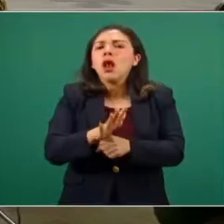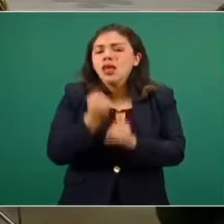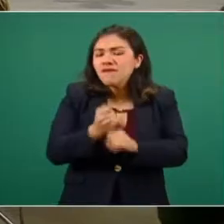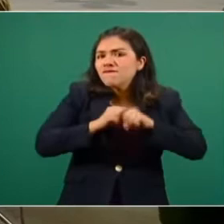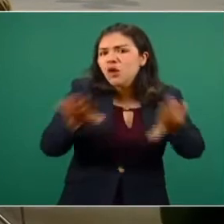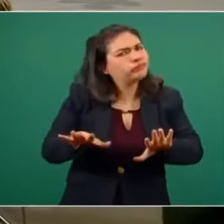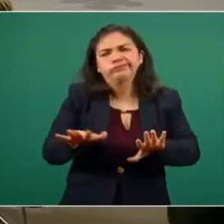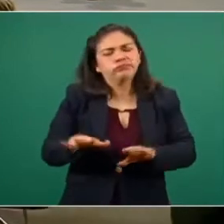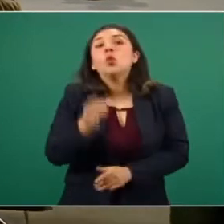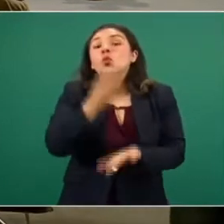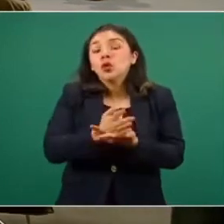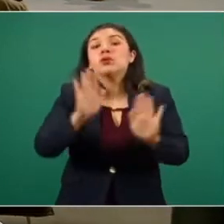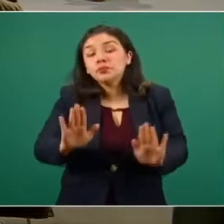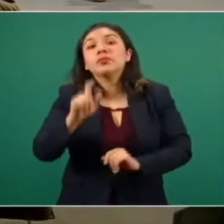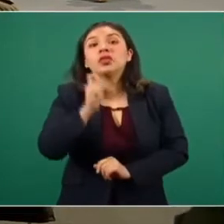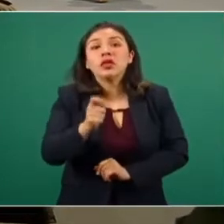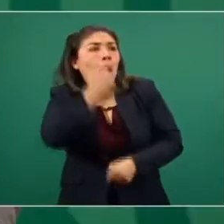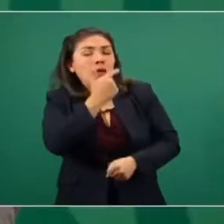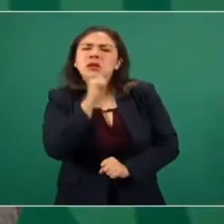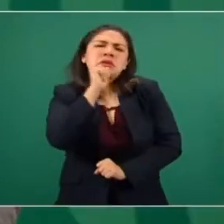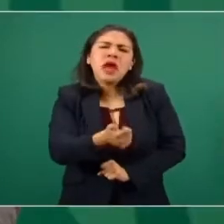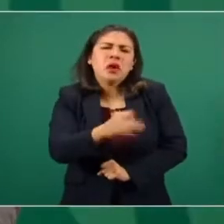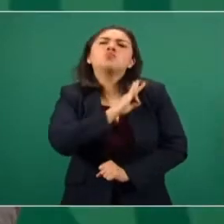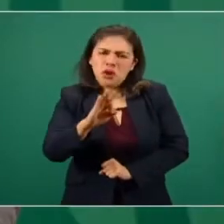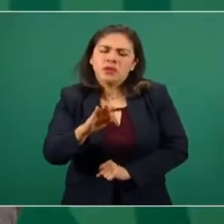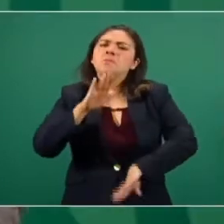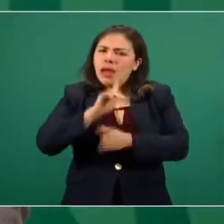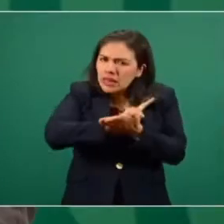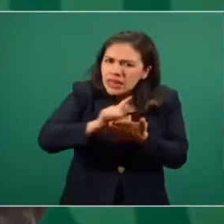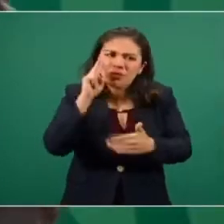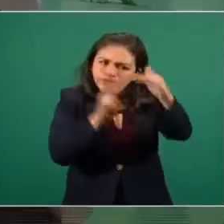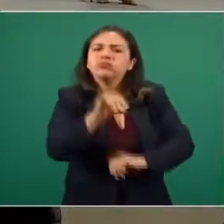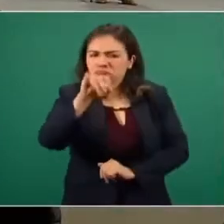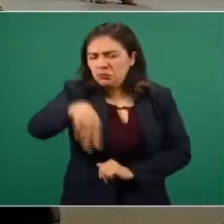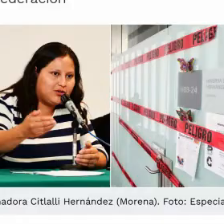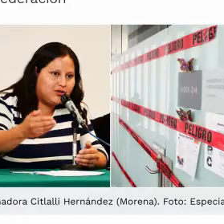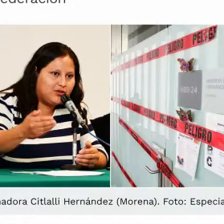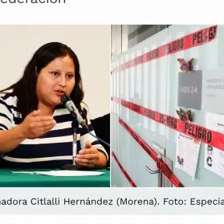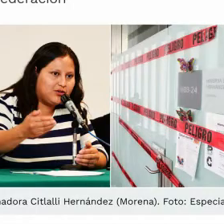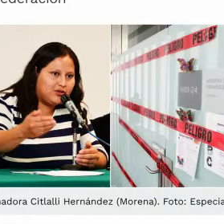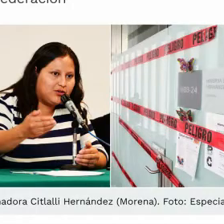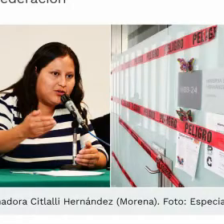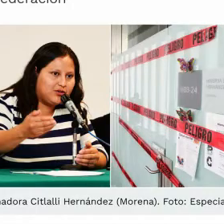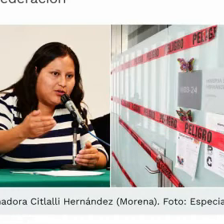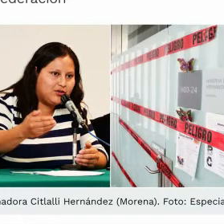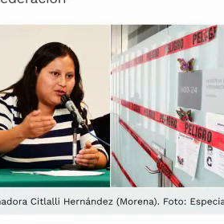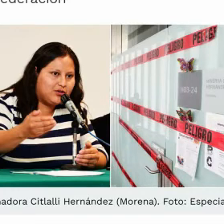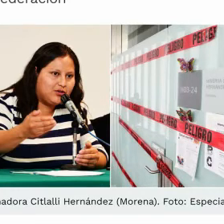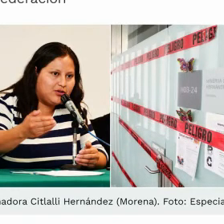información. Solo hay que tener en consideración, entonces, transparentar. Estamos totalmente de acuerdo.